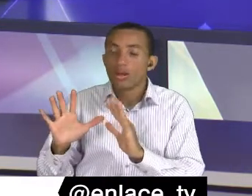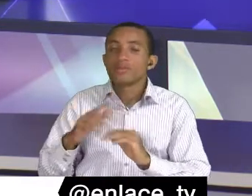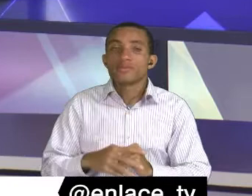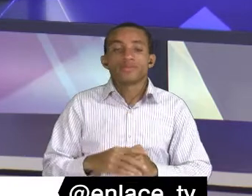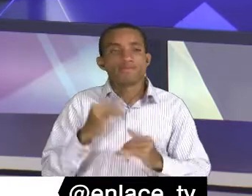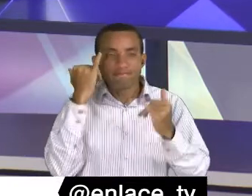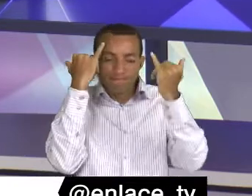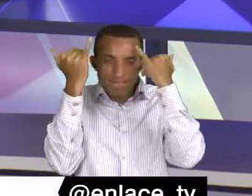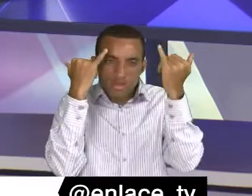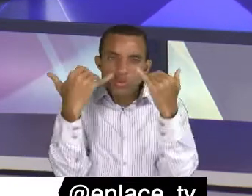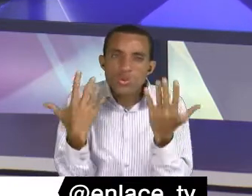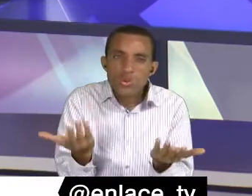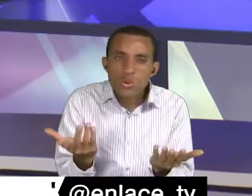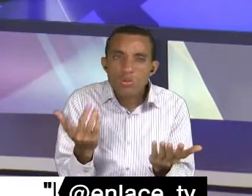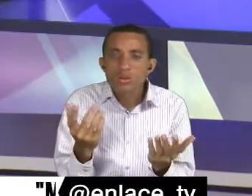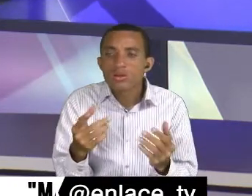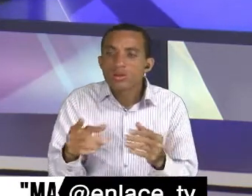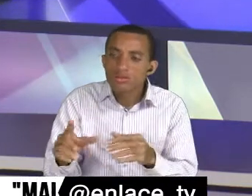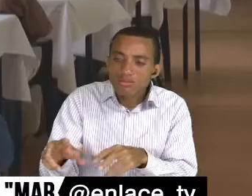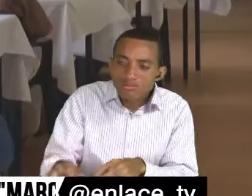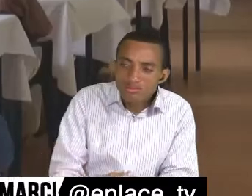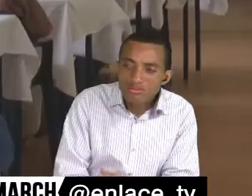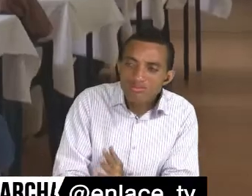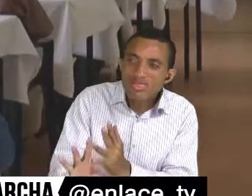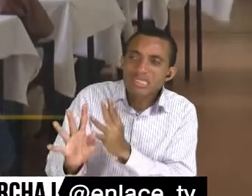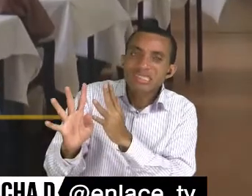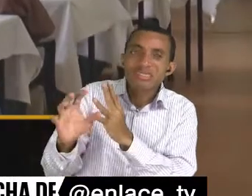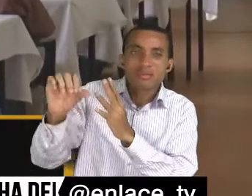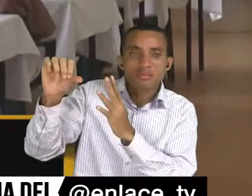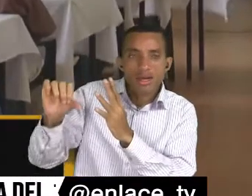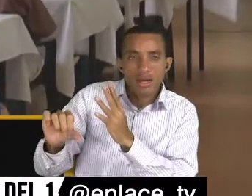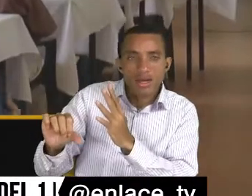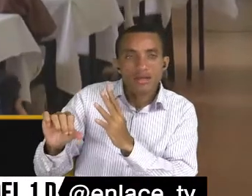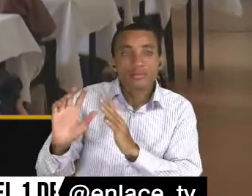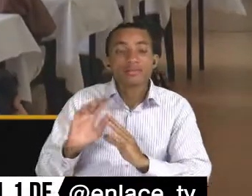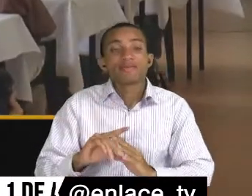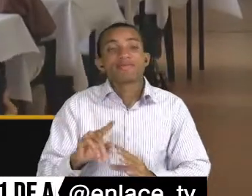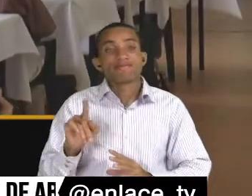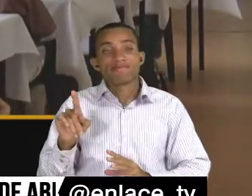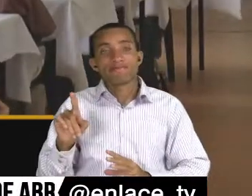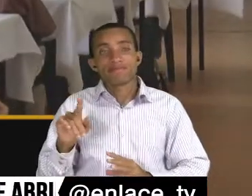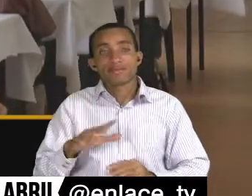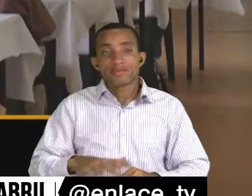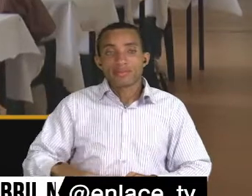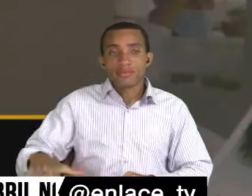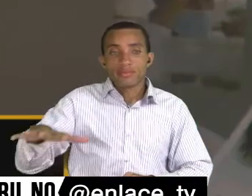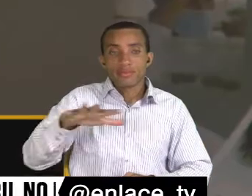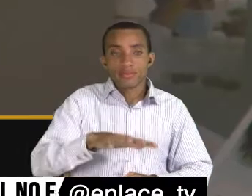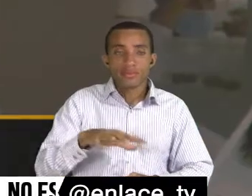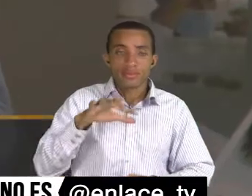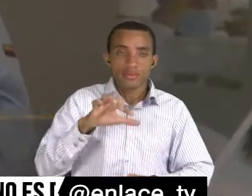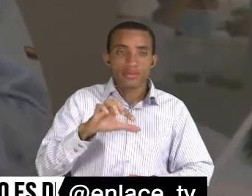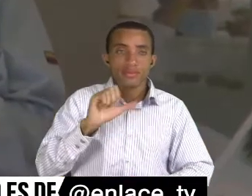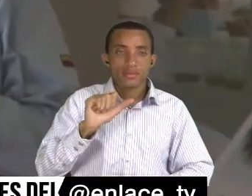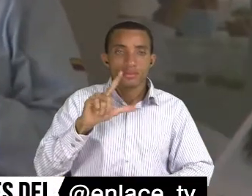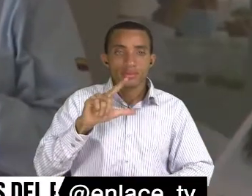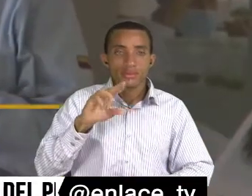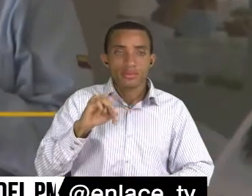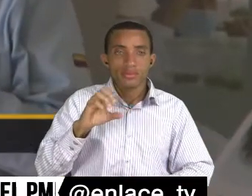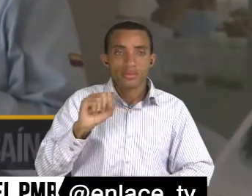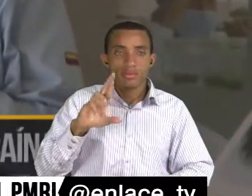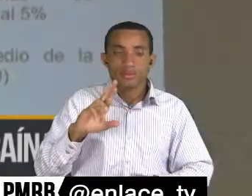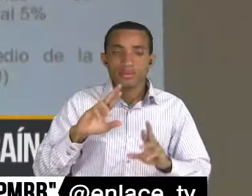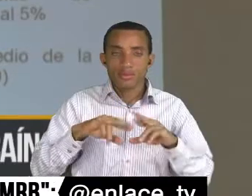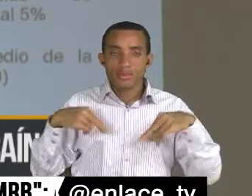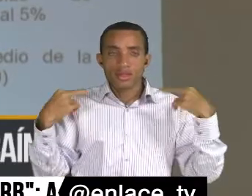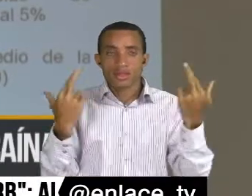para mitigar las anomalías de los cultivos. En el campo experimental Palmar de la Vizcaína se realizó la primera reunión gremial de la zona